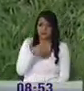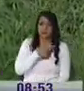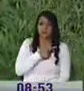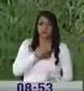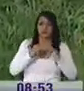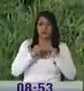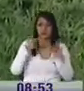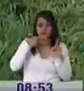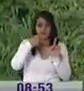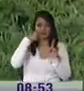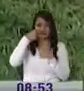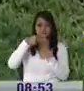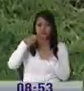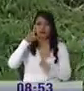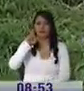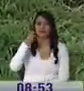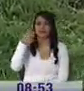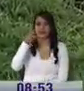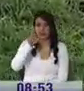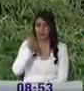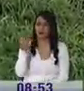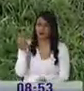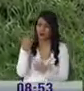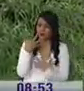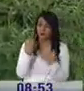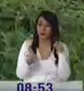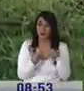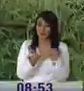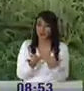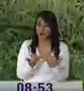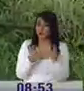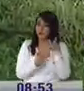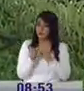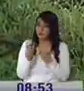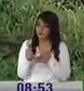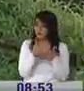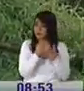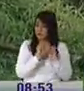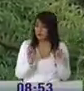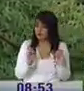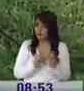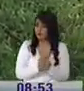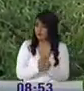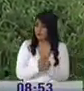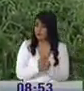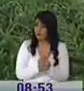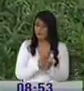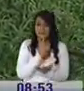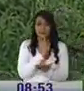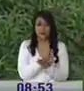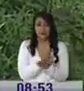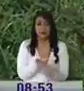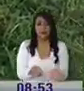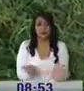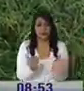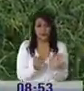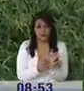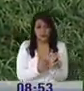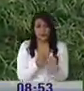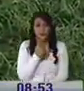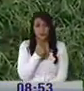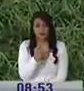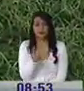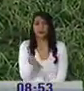pino muy buenos días señor coméntenos hasta ahora nadie ha venido de las autoridad justamente me vuelvo a rectificar la falta